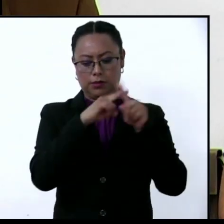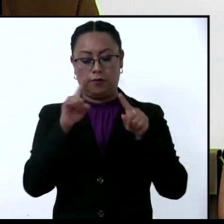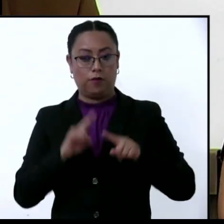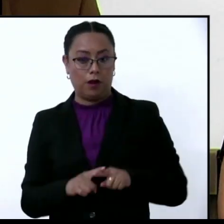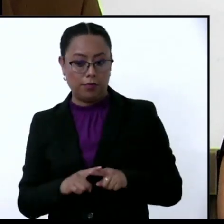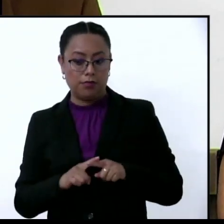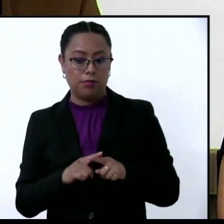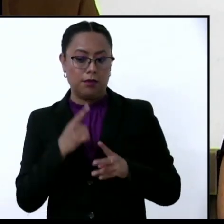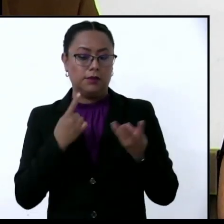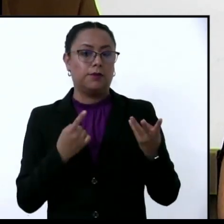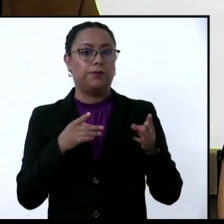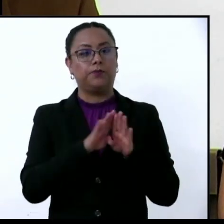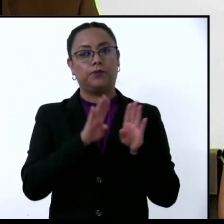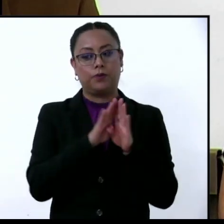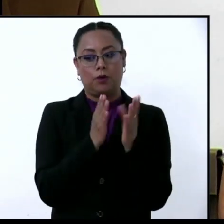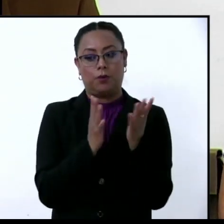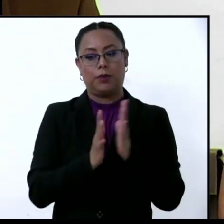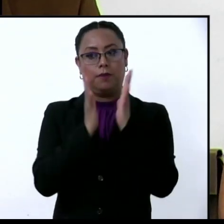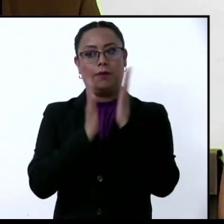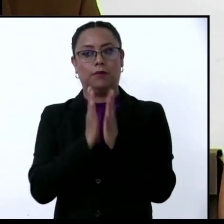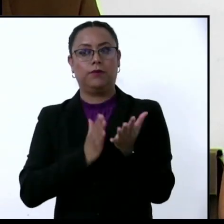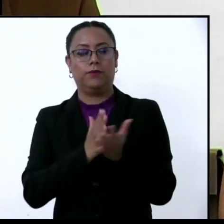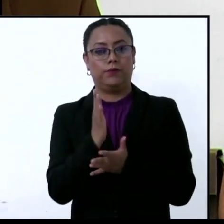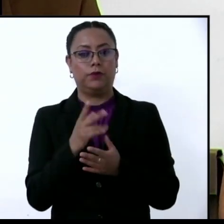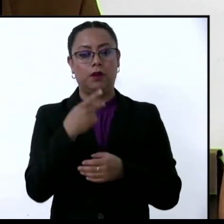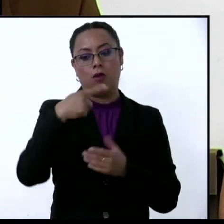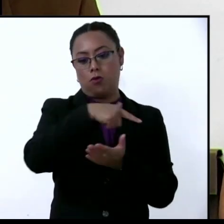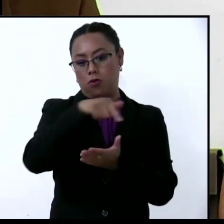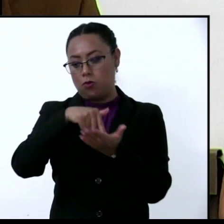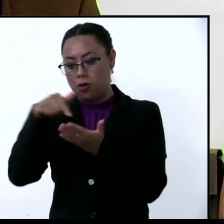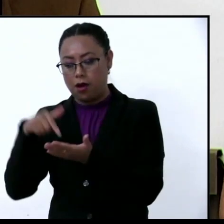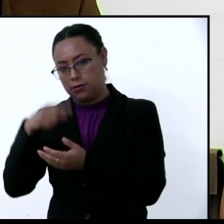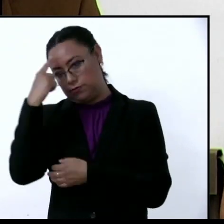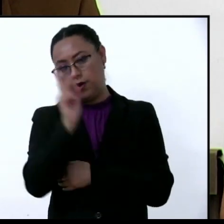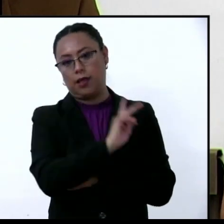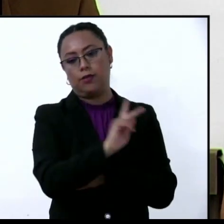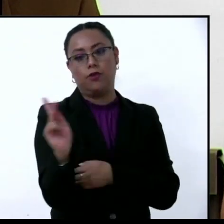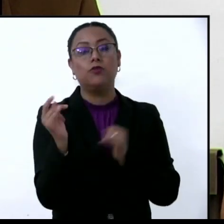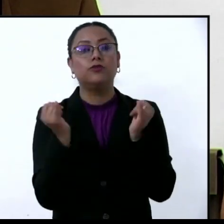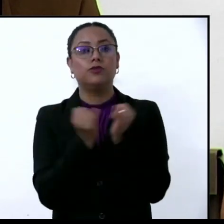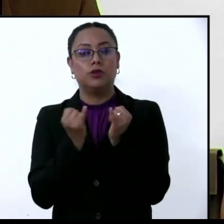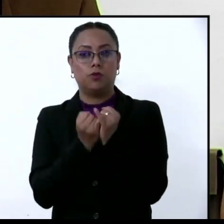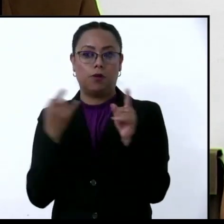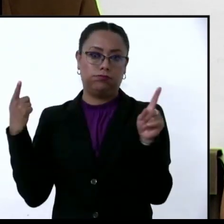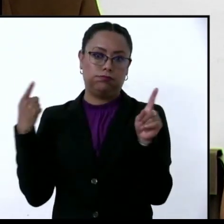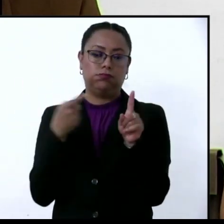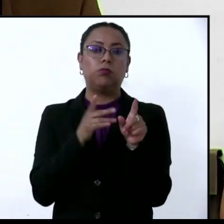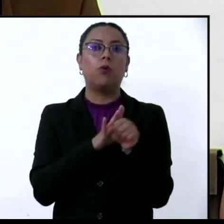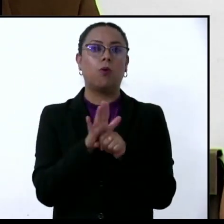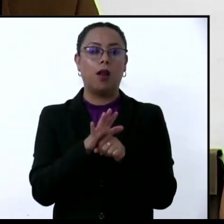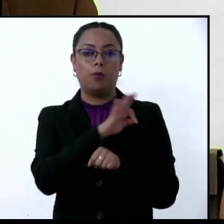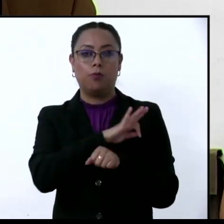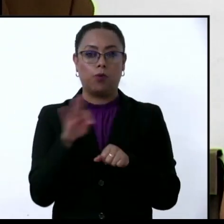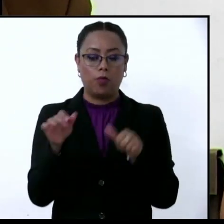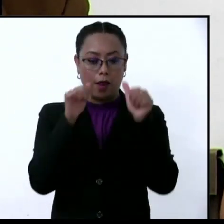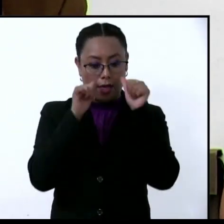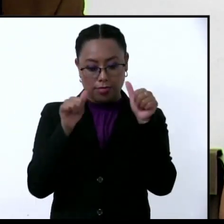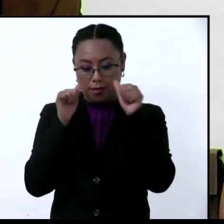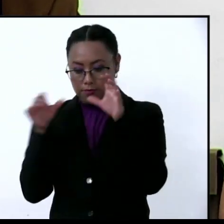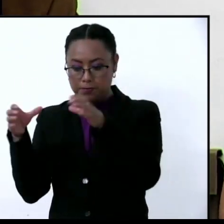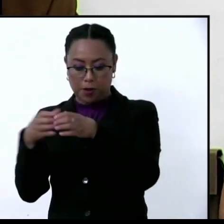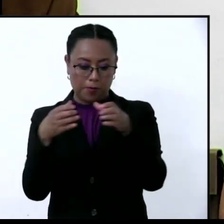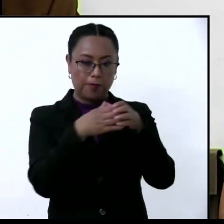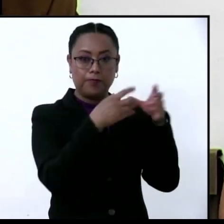cultural, de intervención en espacios públicos, y también tiene como finalidad atender a diversas poblaciones